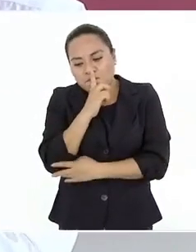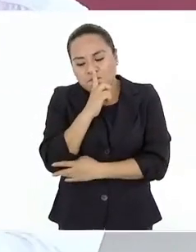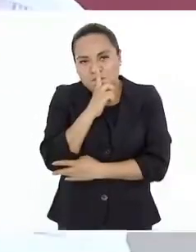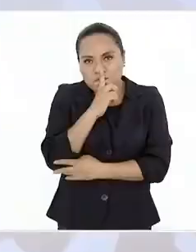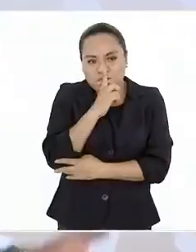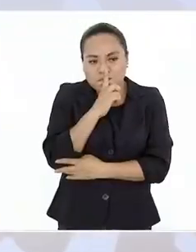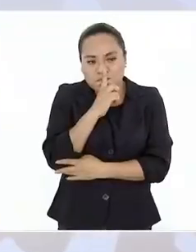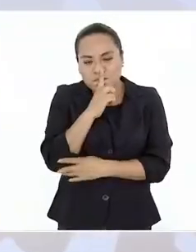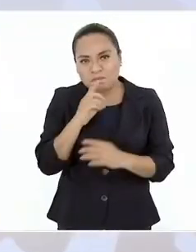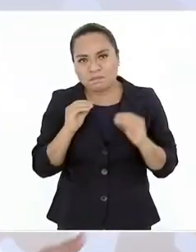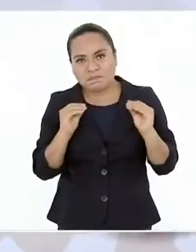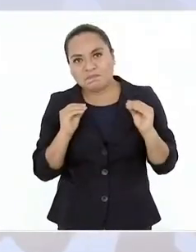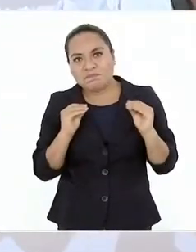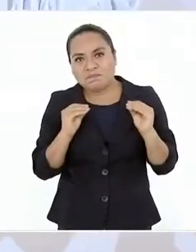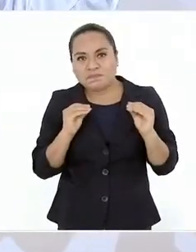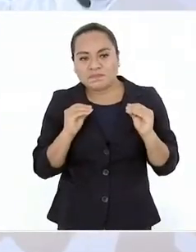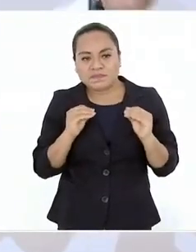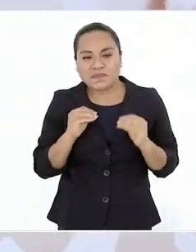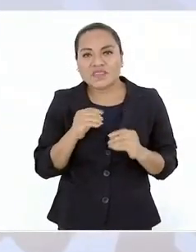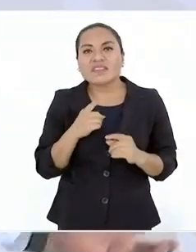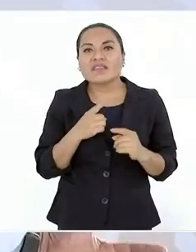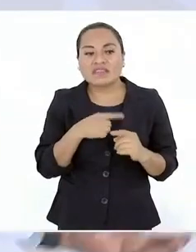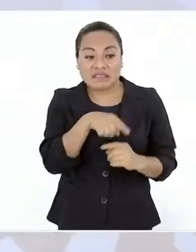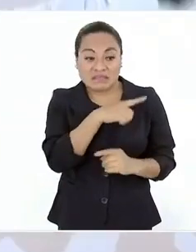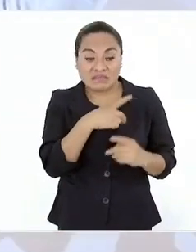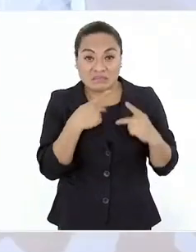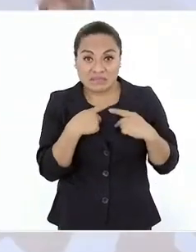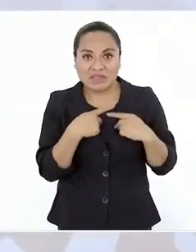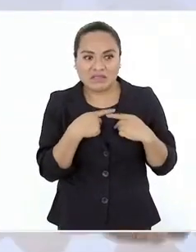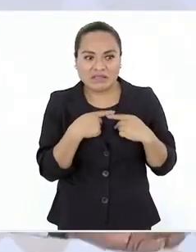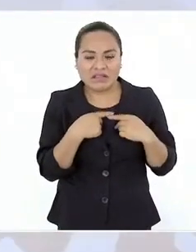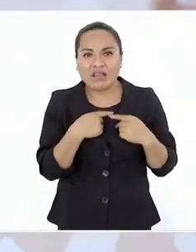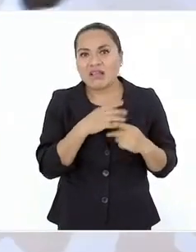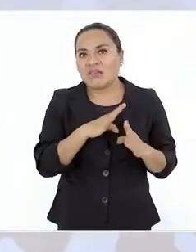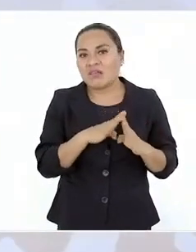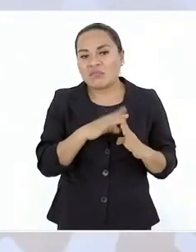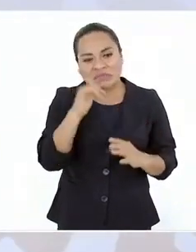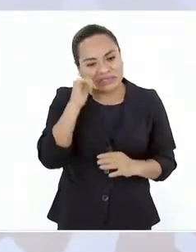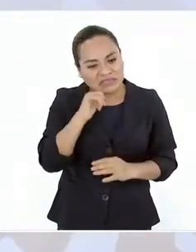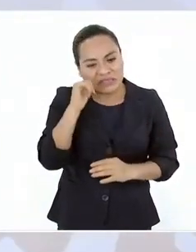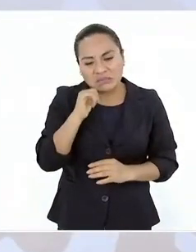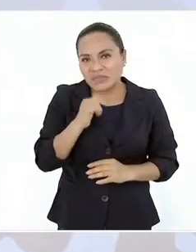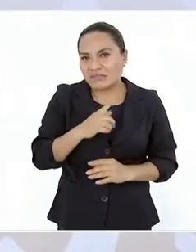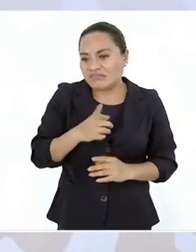Ellos tenían el control de todo el acarreo del material.